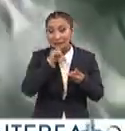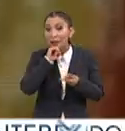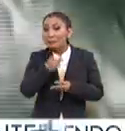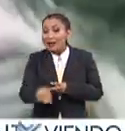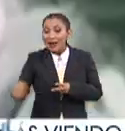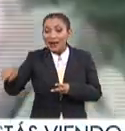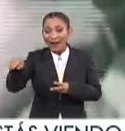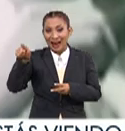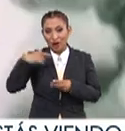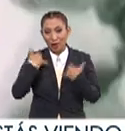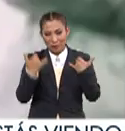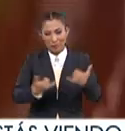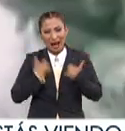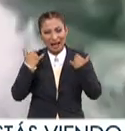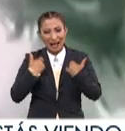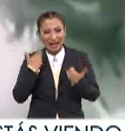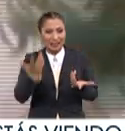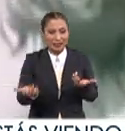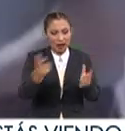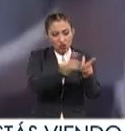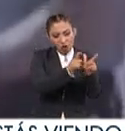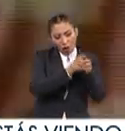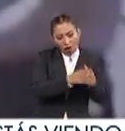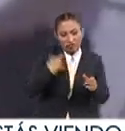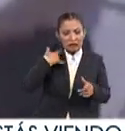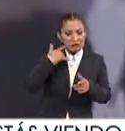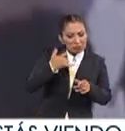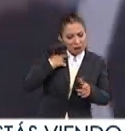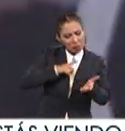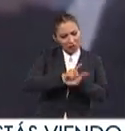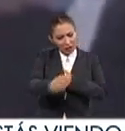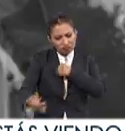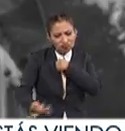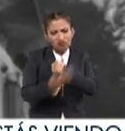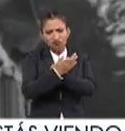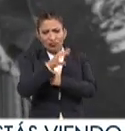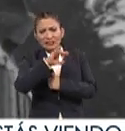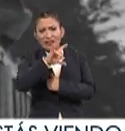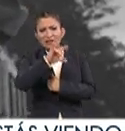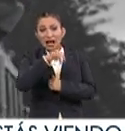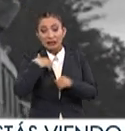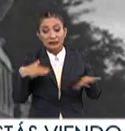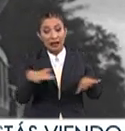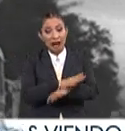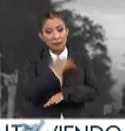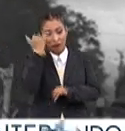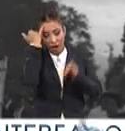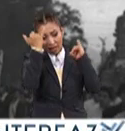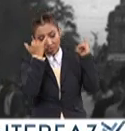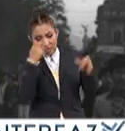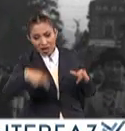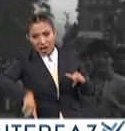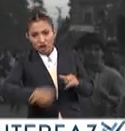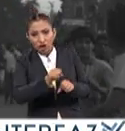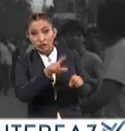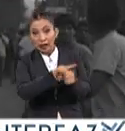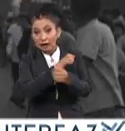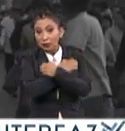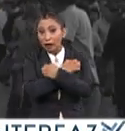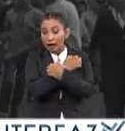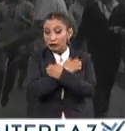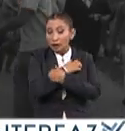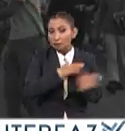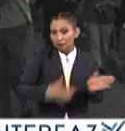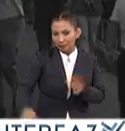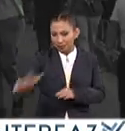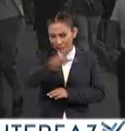mismo tiempo, los jóvenes y las minorías luchaban por sus derechos civiles. Hubo un cambio de paradigma social y educativo.